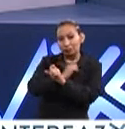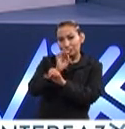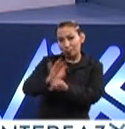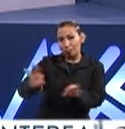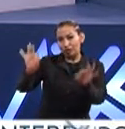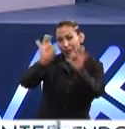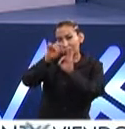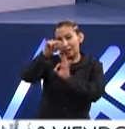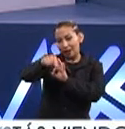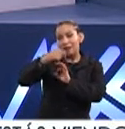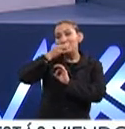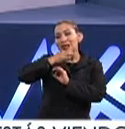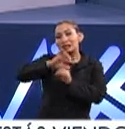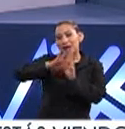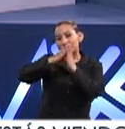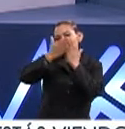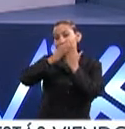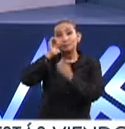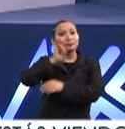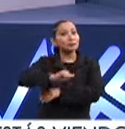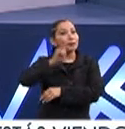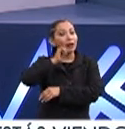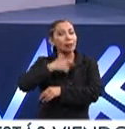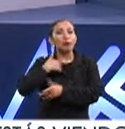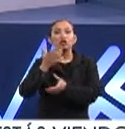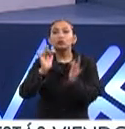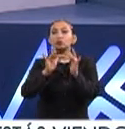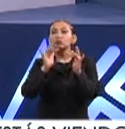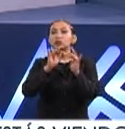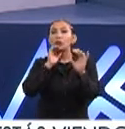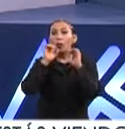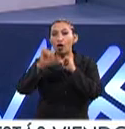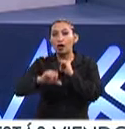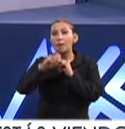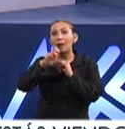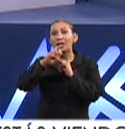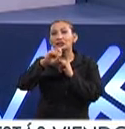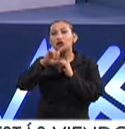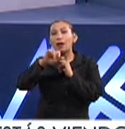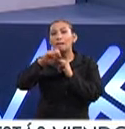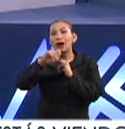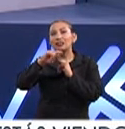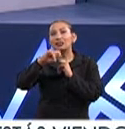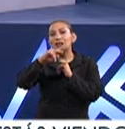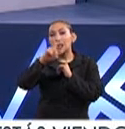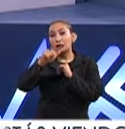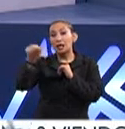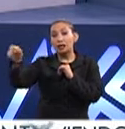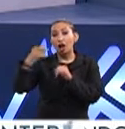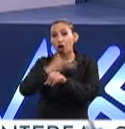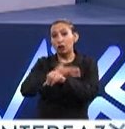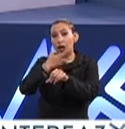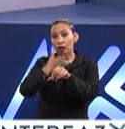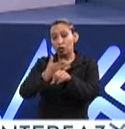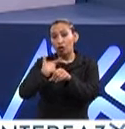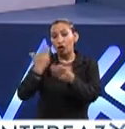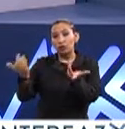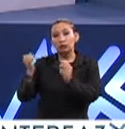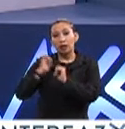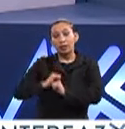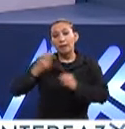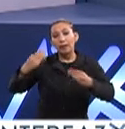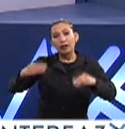estrella de esta gran fiesta literaria siempre, y por eso nos comunicamos hoy con Marisol Martínez Fernández. Ella es coordinadora de Comunicación